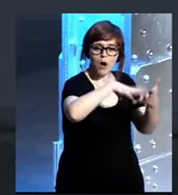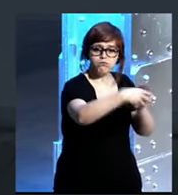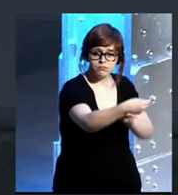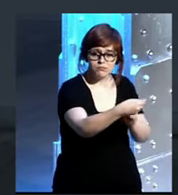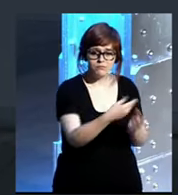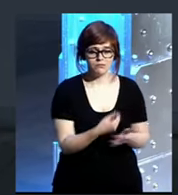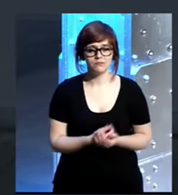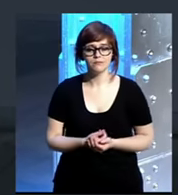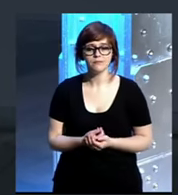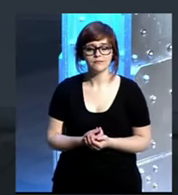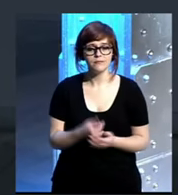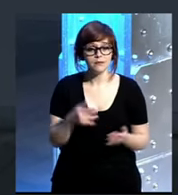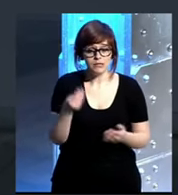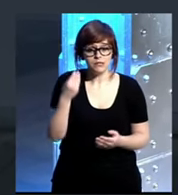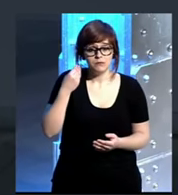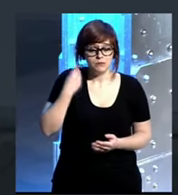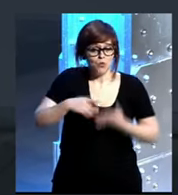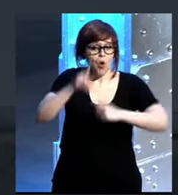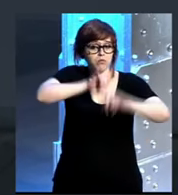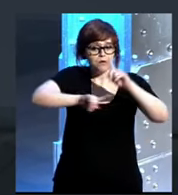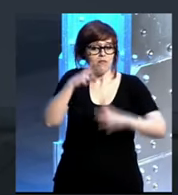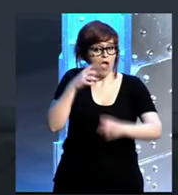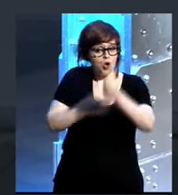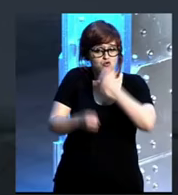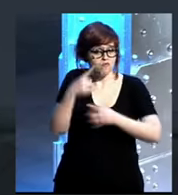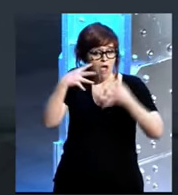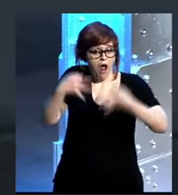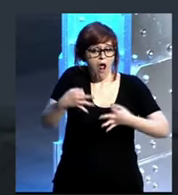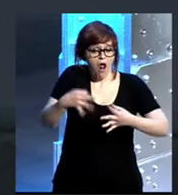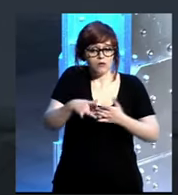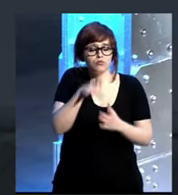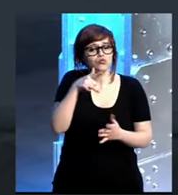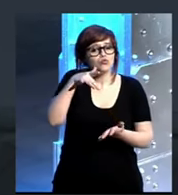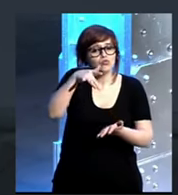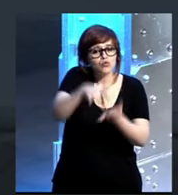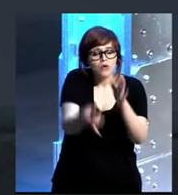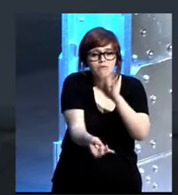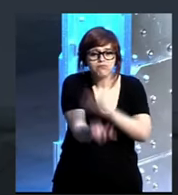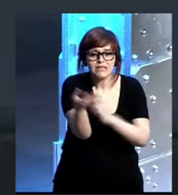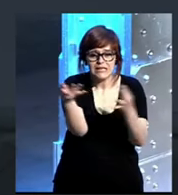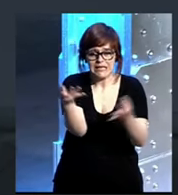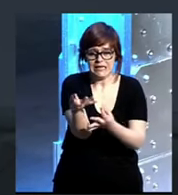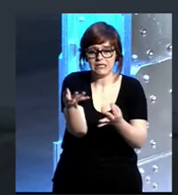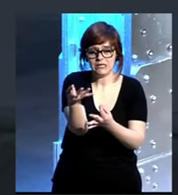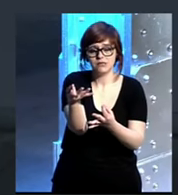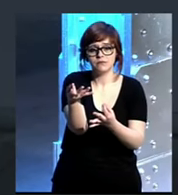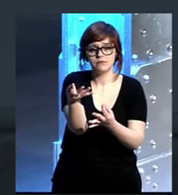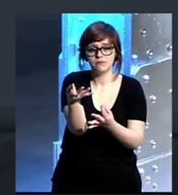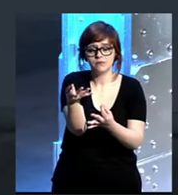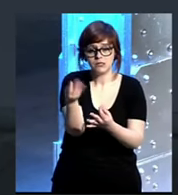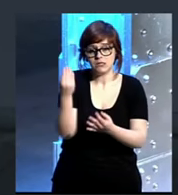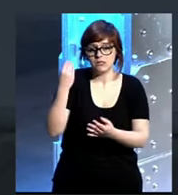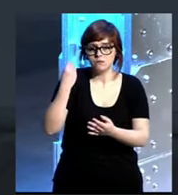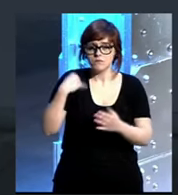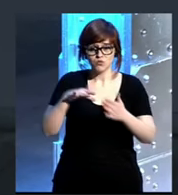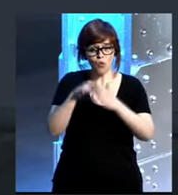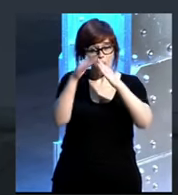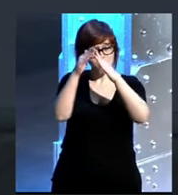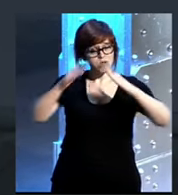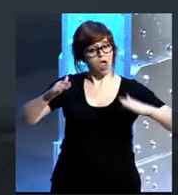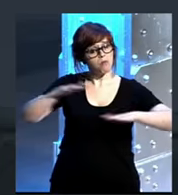los problemas que plantean desde la economía real. Es decir, dudas sobre si cuando nos metemos en la base de la pirámide y con lo